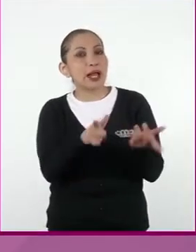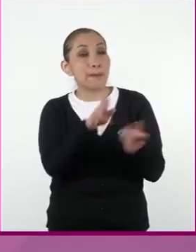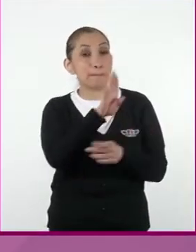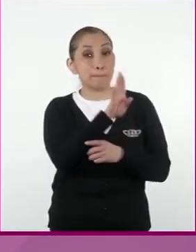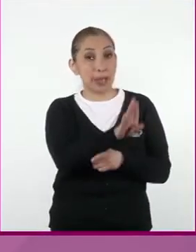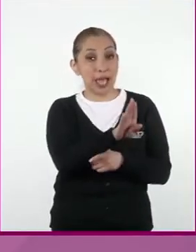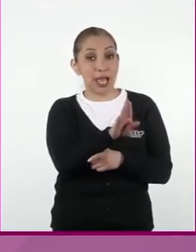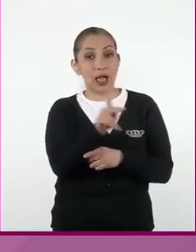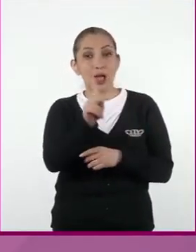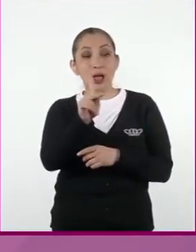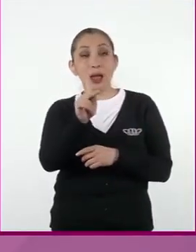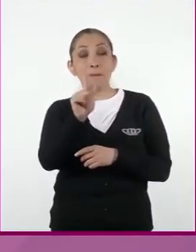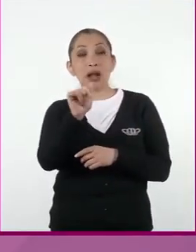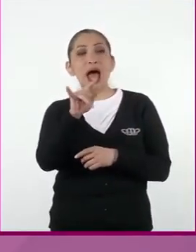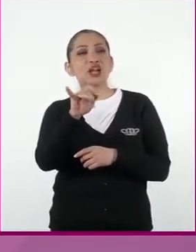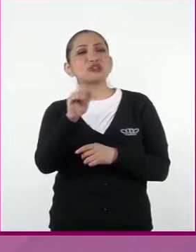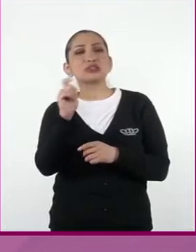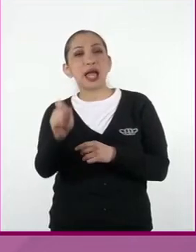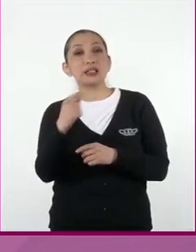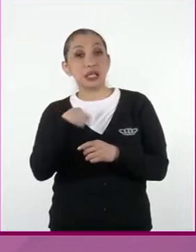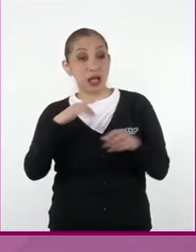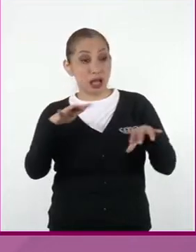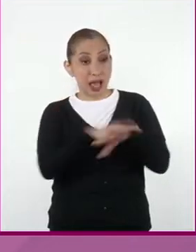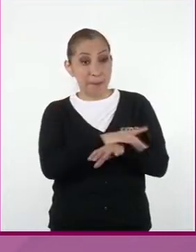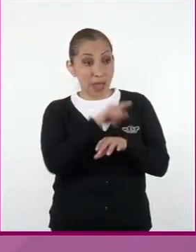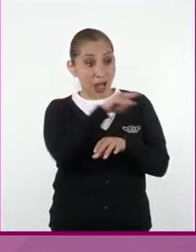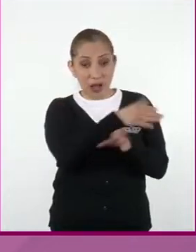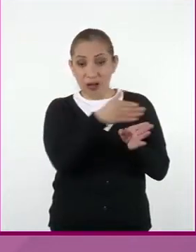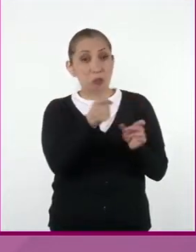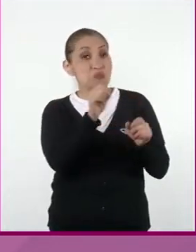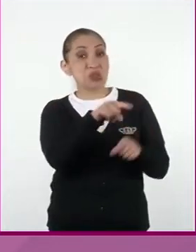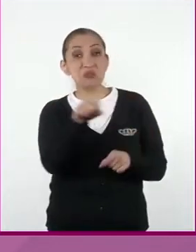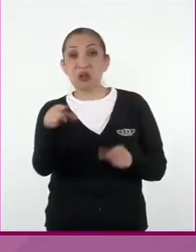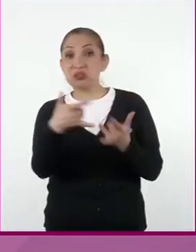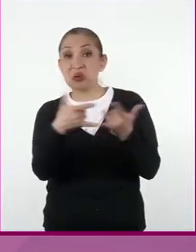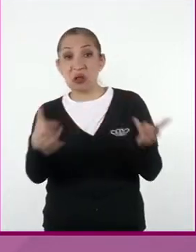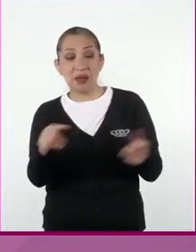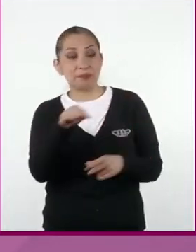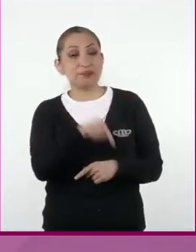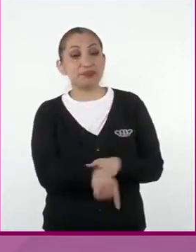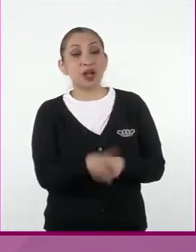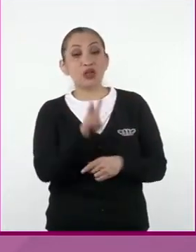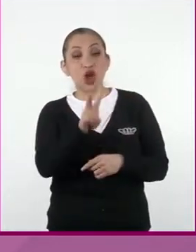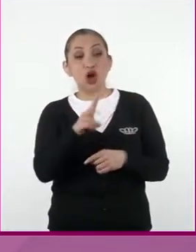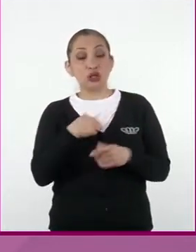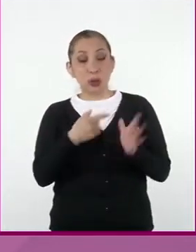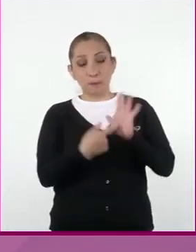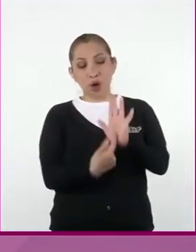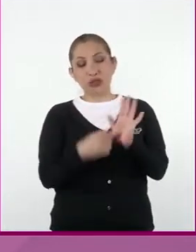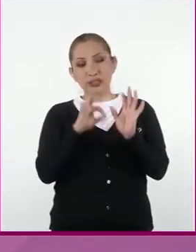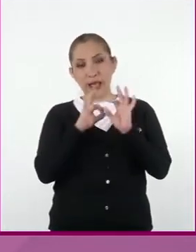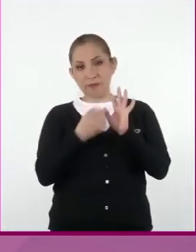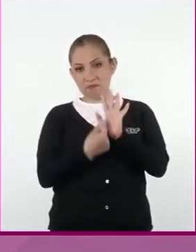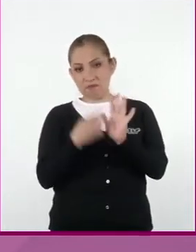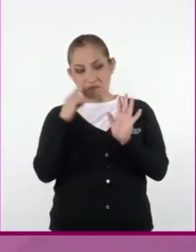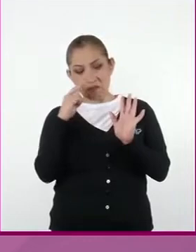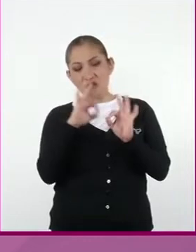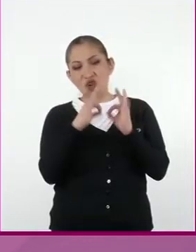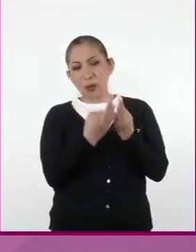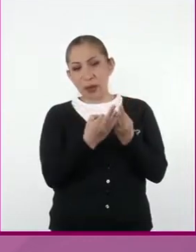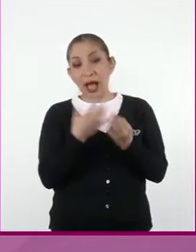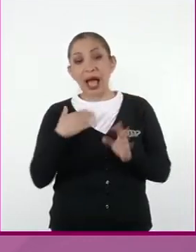B. Planos. Los que no se transforman en ningún momento. 2. Modos de presentación. Inciso